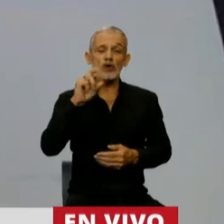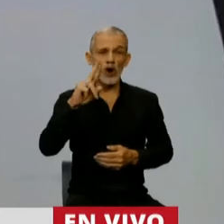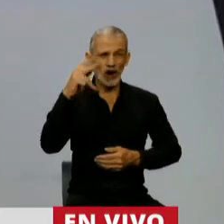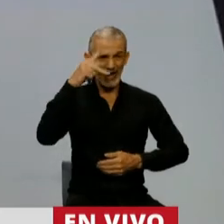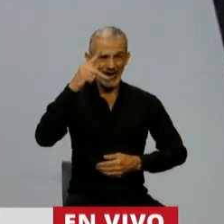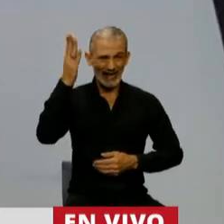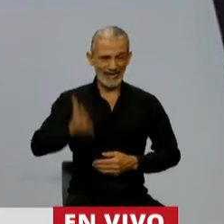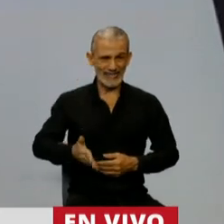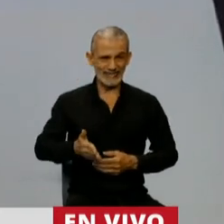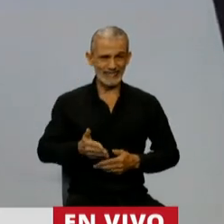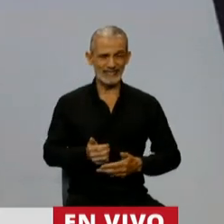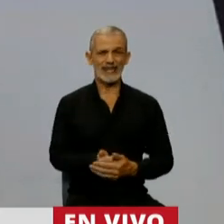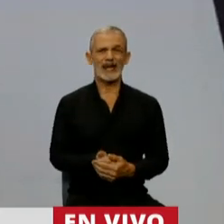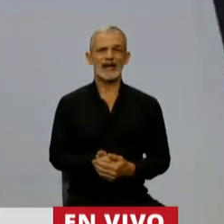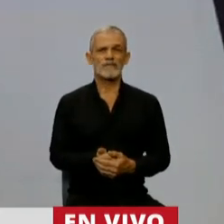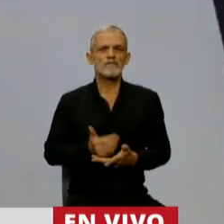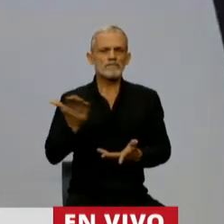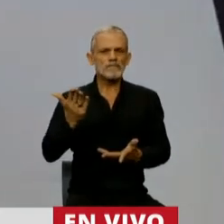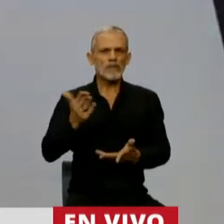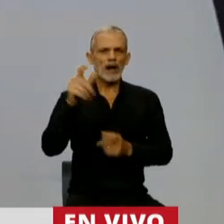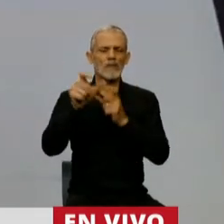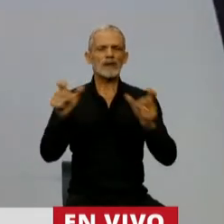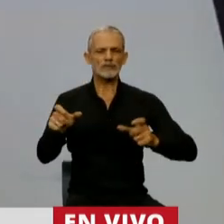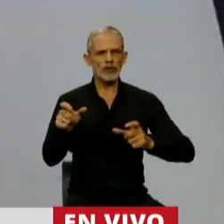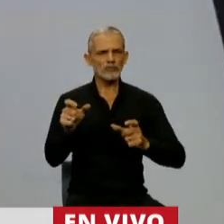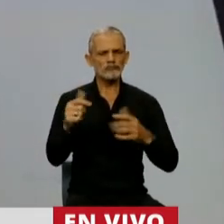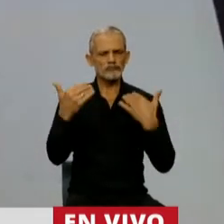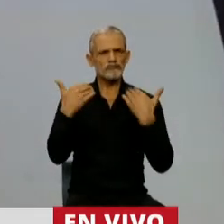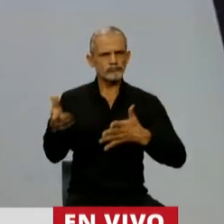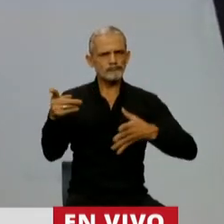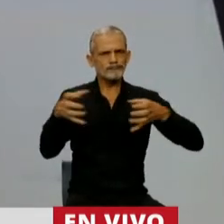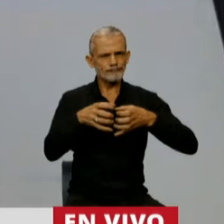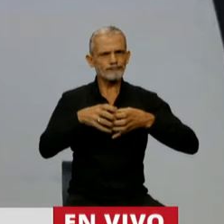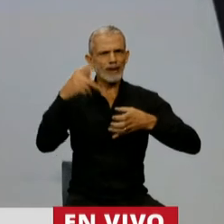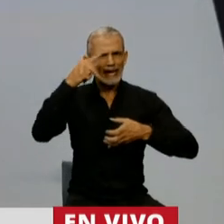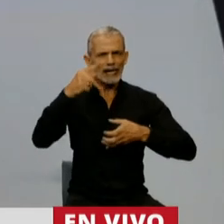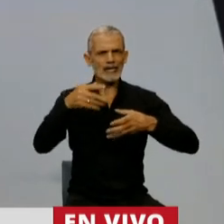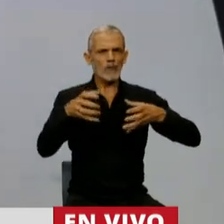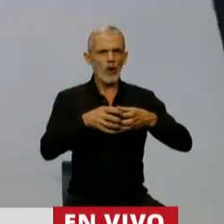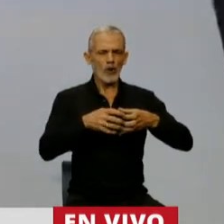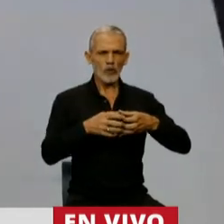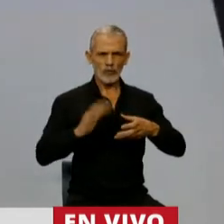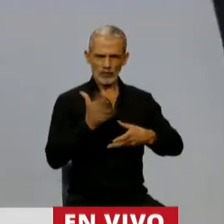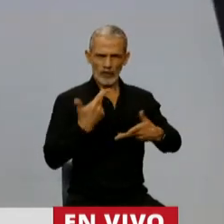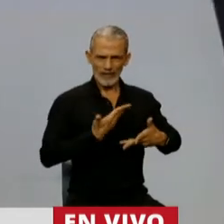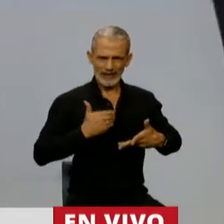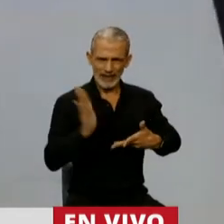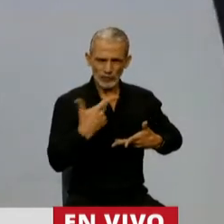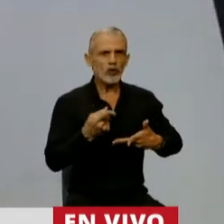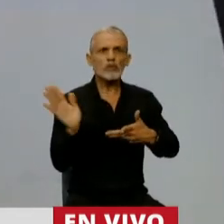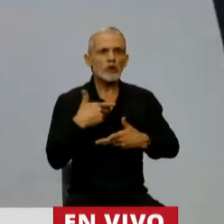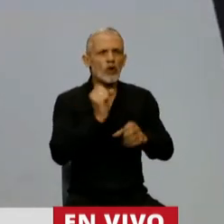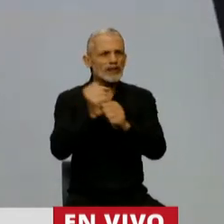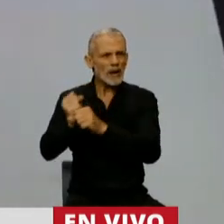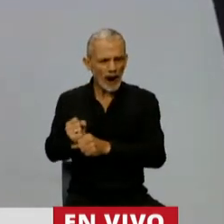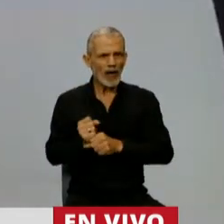no solo para los que son partidarios del kirchnerismo, del Frente de Todos, sino para el conjunto de los trabajadores en cualquier